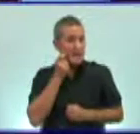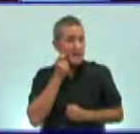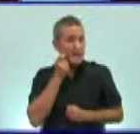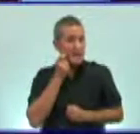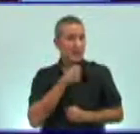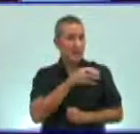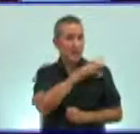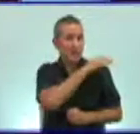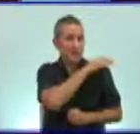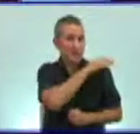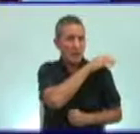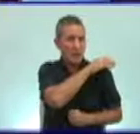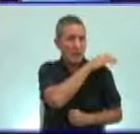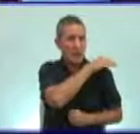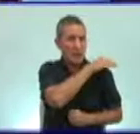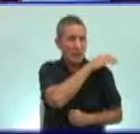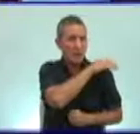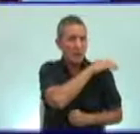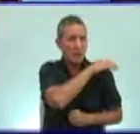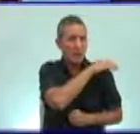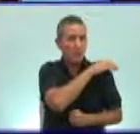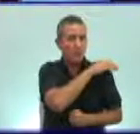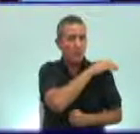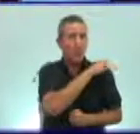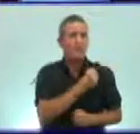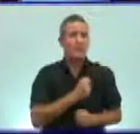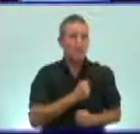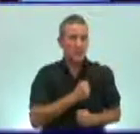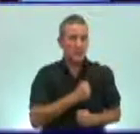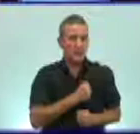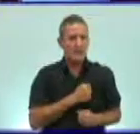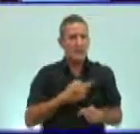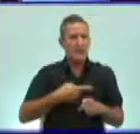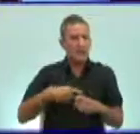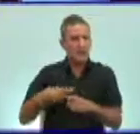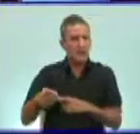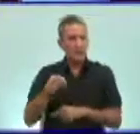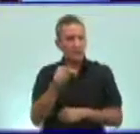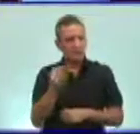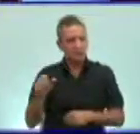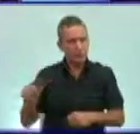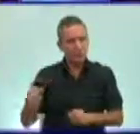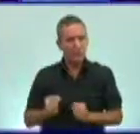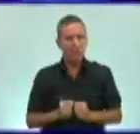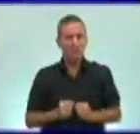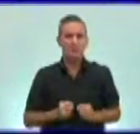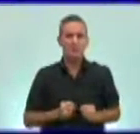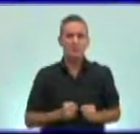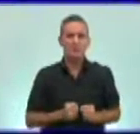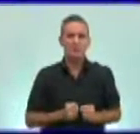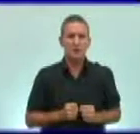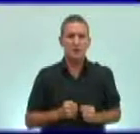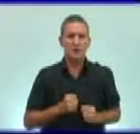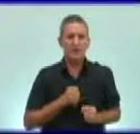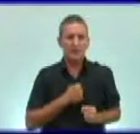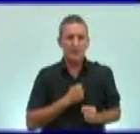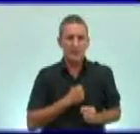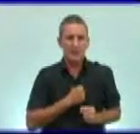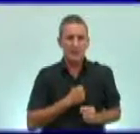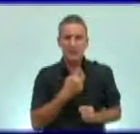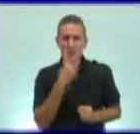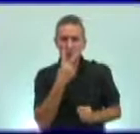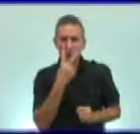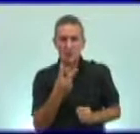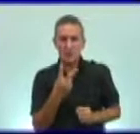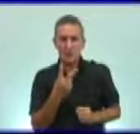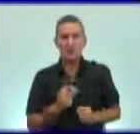actitud monárquica que le pretenden dar sus enemigos. Continúa diciendo Bolívar, fíjense, en diferentes